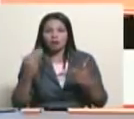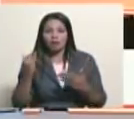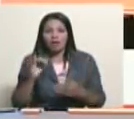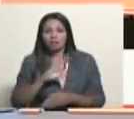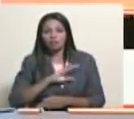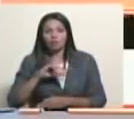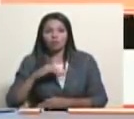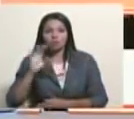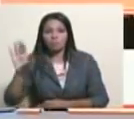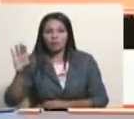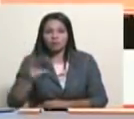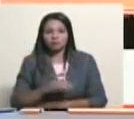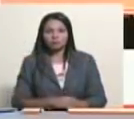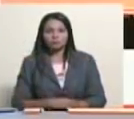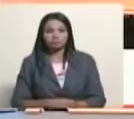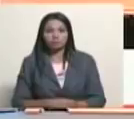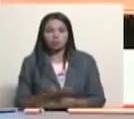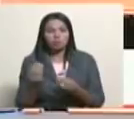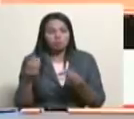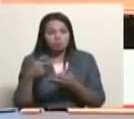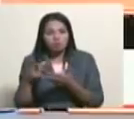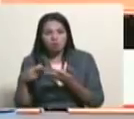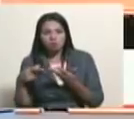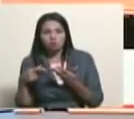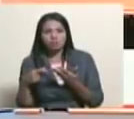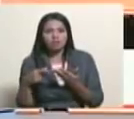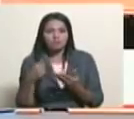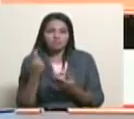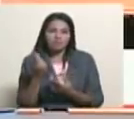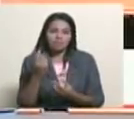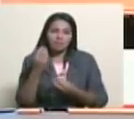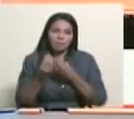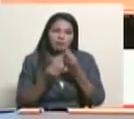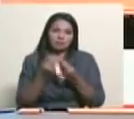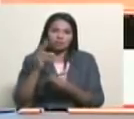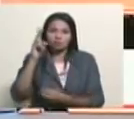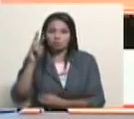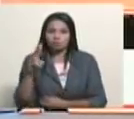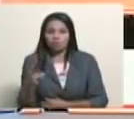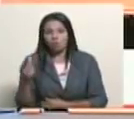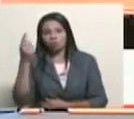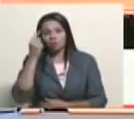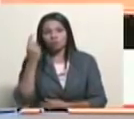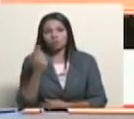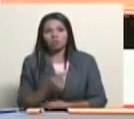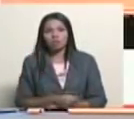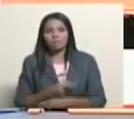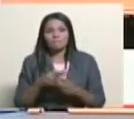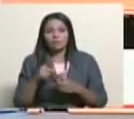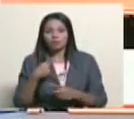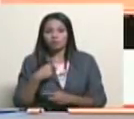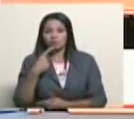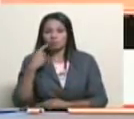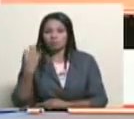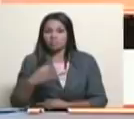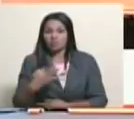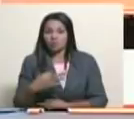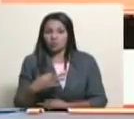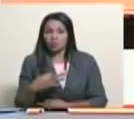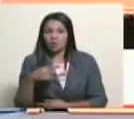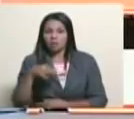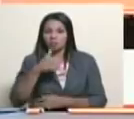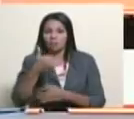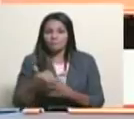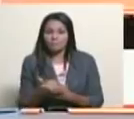país. Hay muchas cosas por hacer todos los días y estoy seguro que con estos